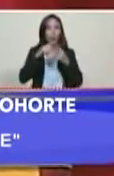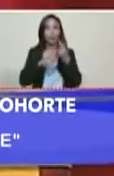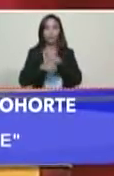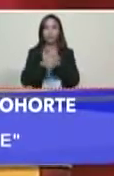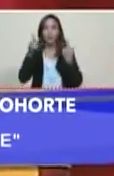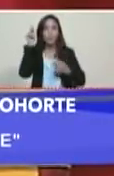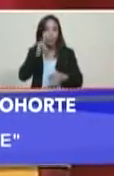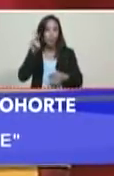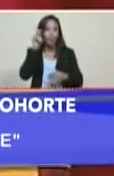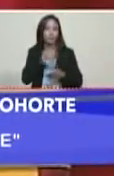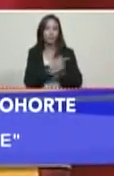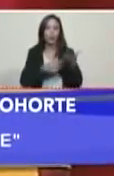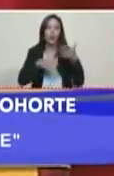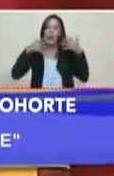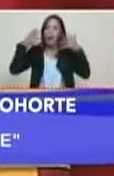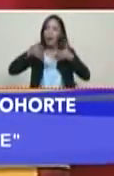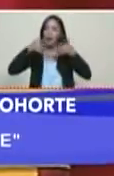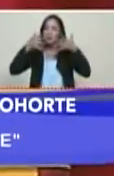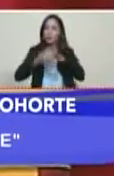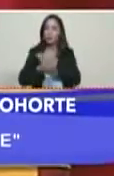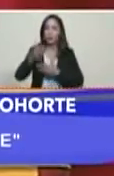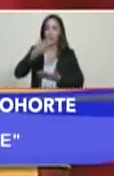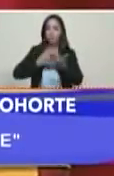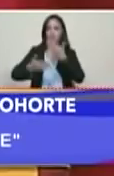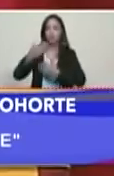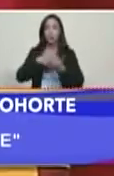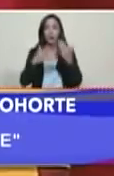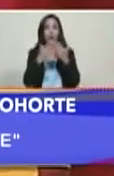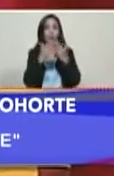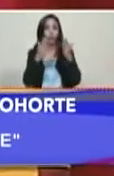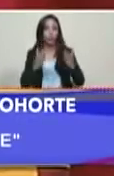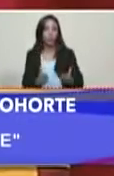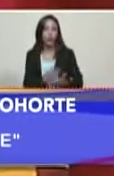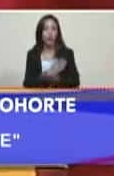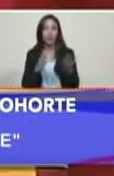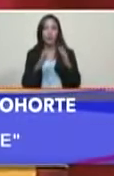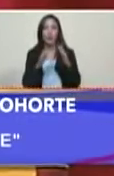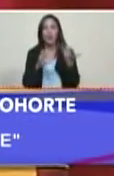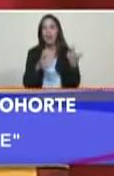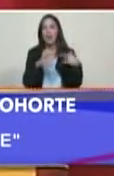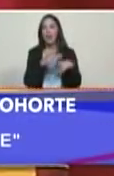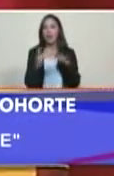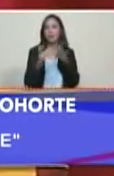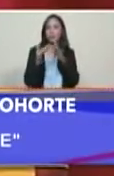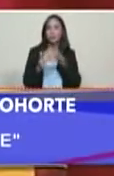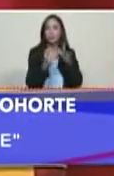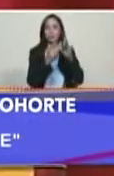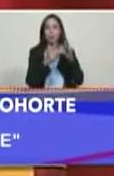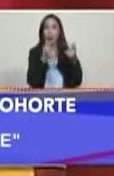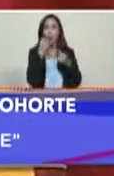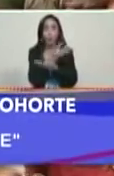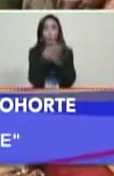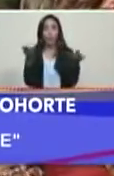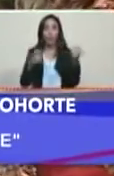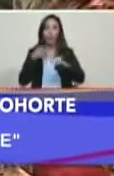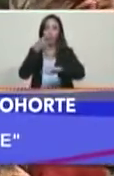facilitadores, asesores, estudiantes, enlaces, compañeros